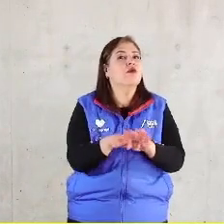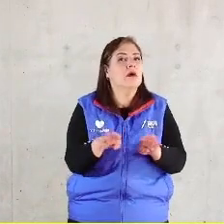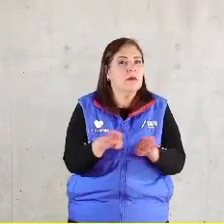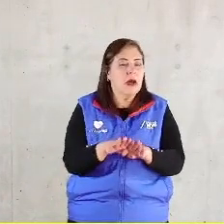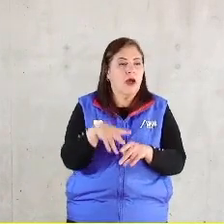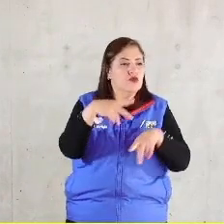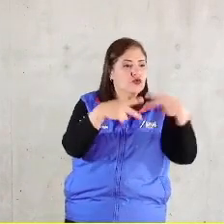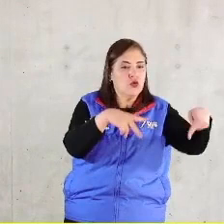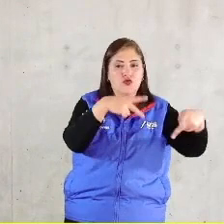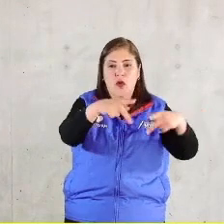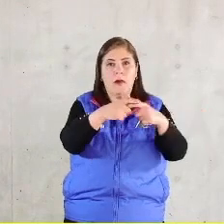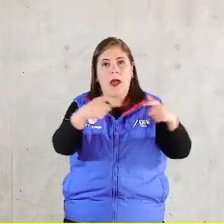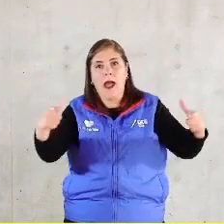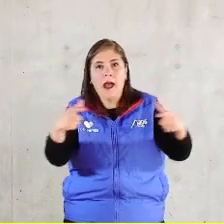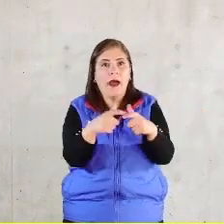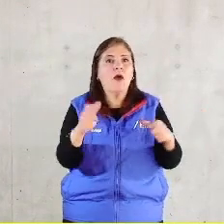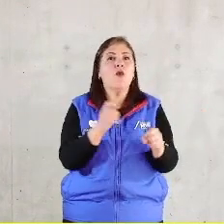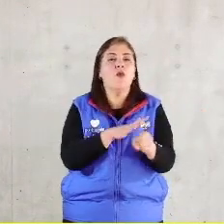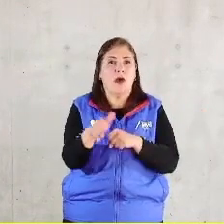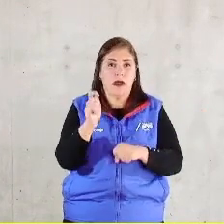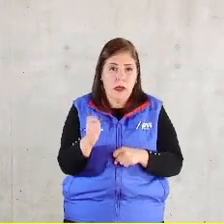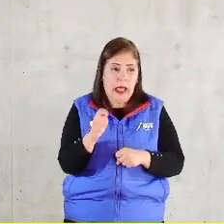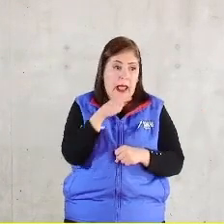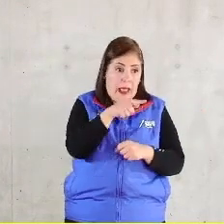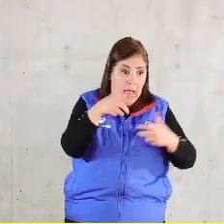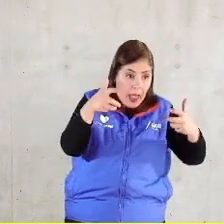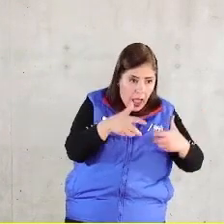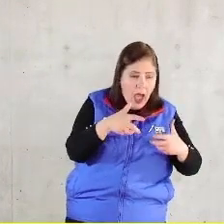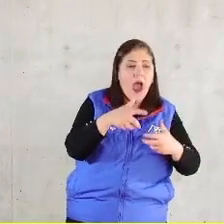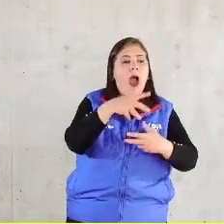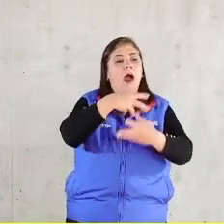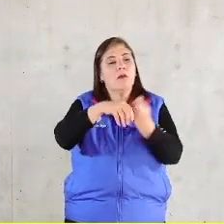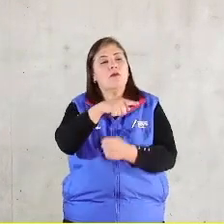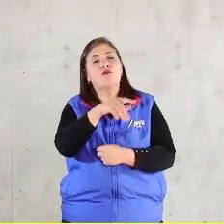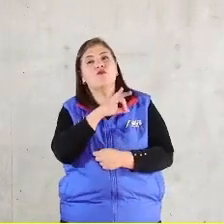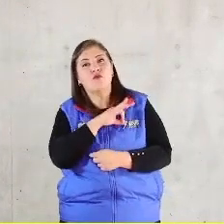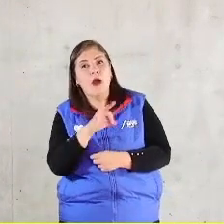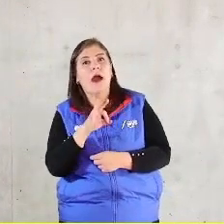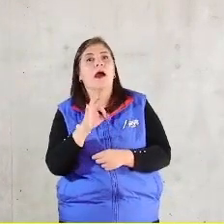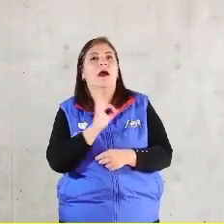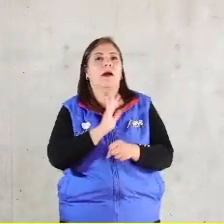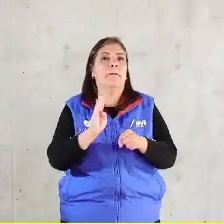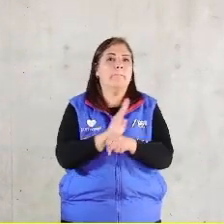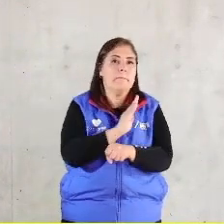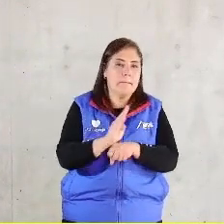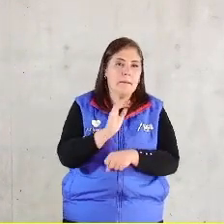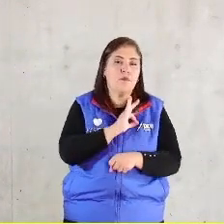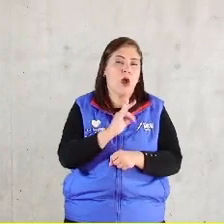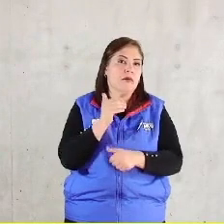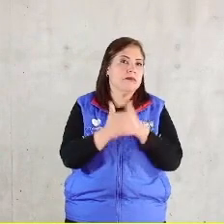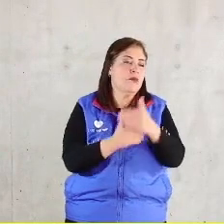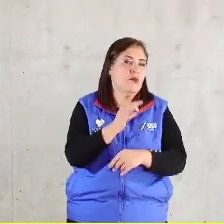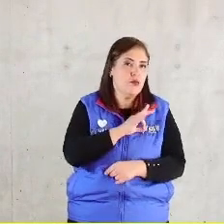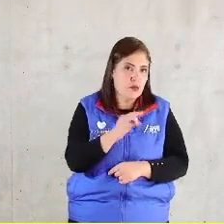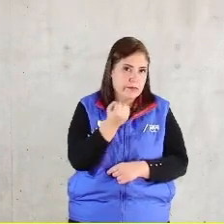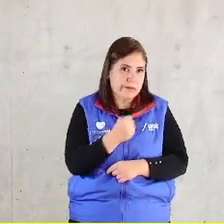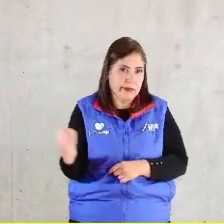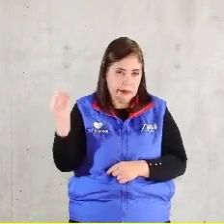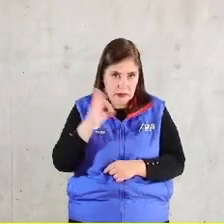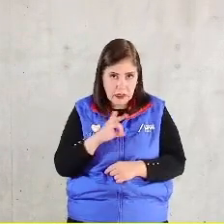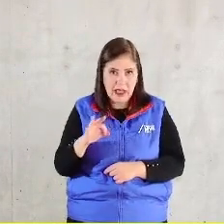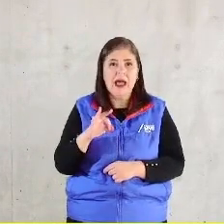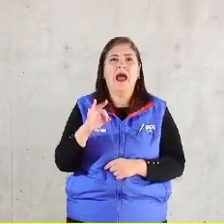su industria y a su tamaño. Y les diga, si hacen esto, los va a convertir en una ventaja competitiva. Porque todos los ámbitos